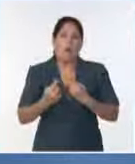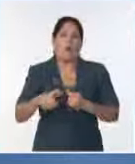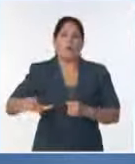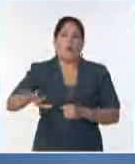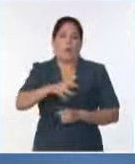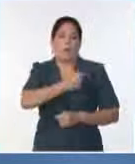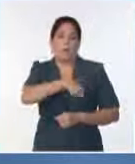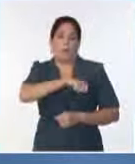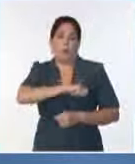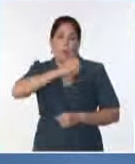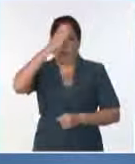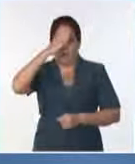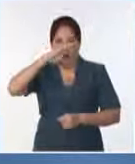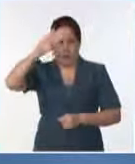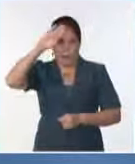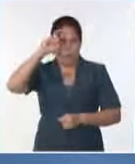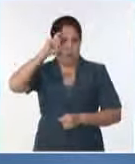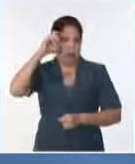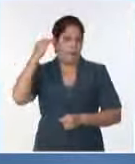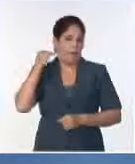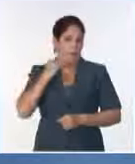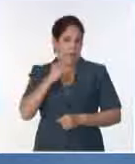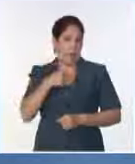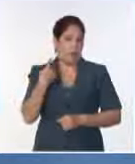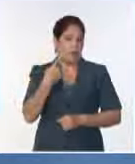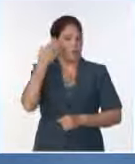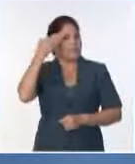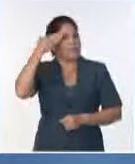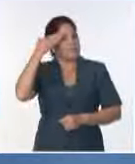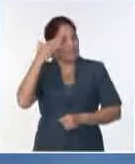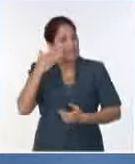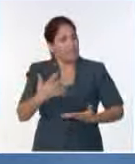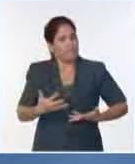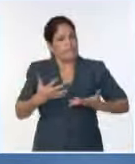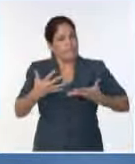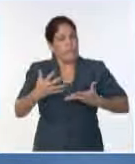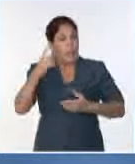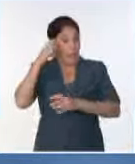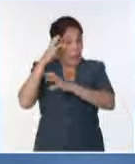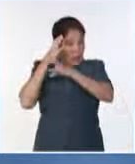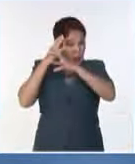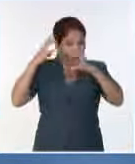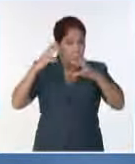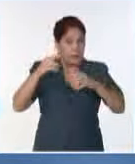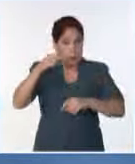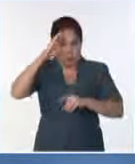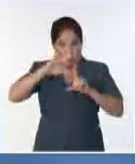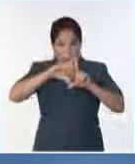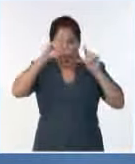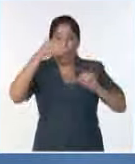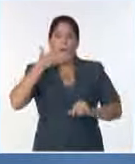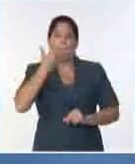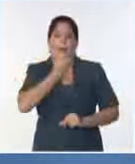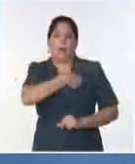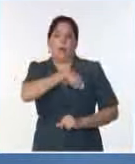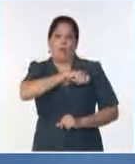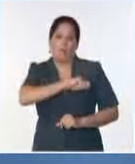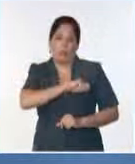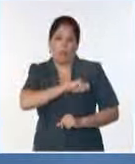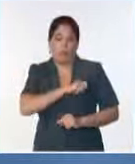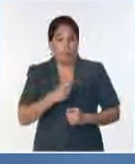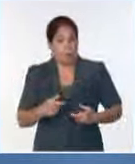patria. A Vilma, los cubanos le agradecemos su incondicionalidad y su inteligencia por hacer de Cuba un mejor país. Su